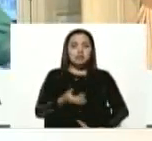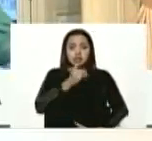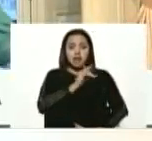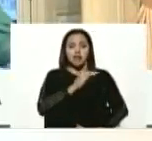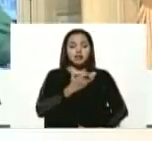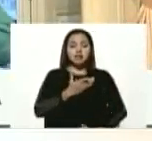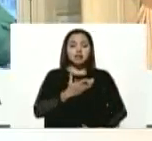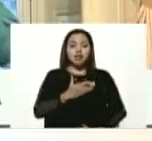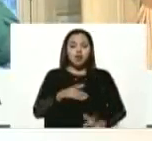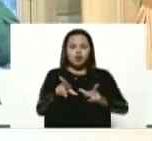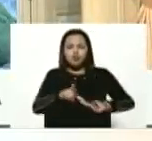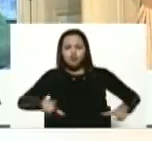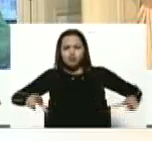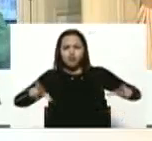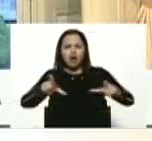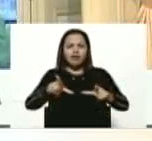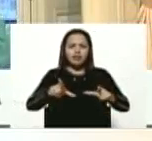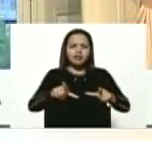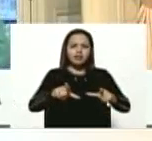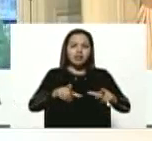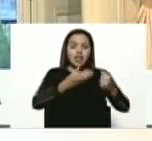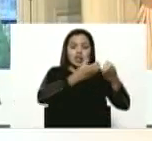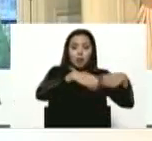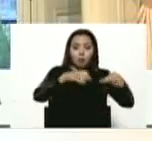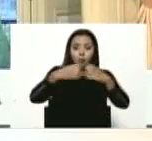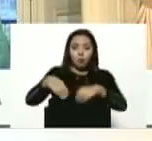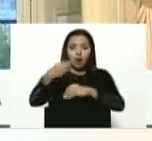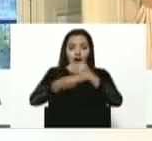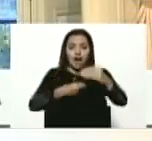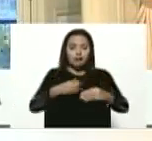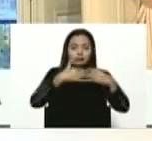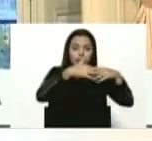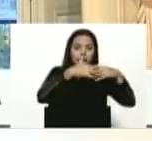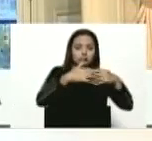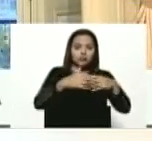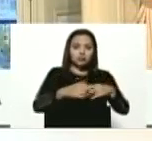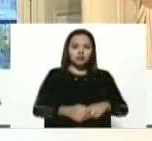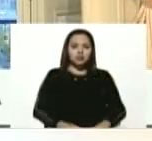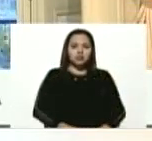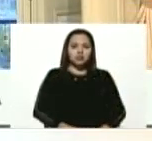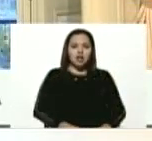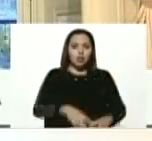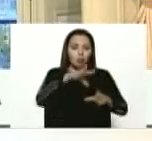Unas granjas de huevo, un gallinero.